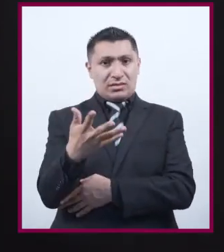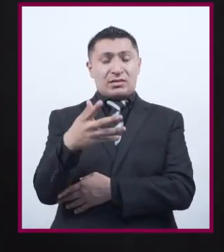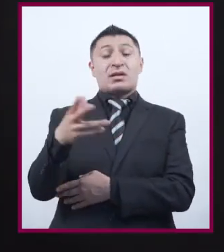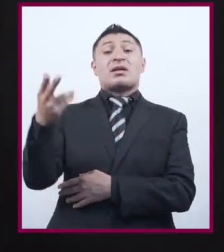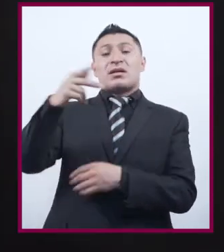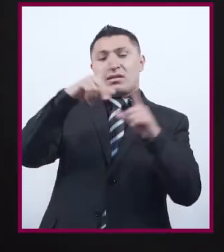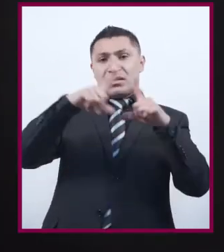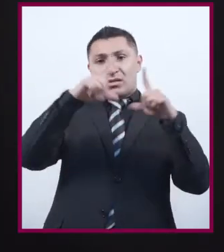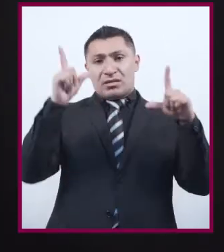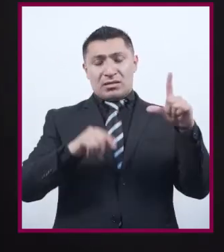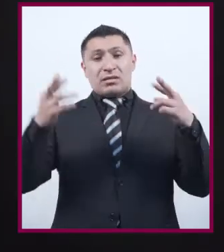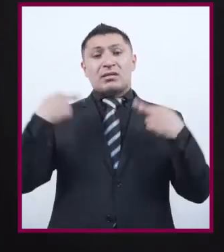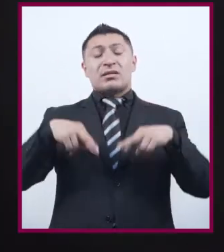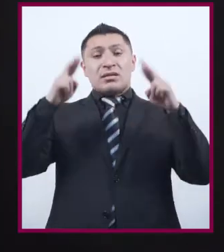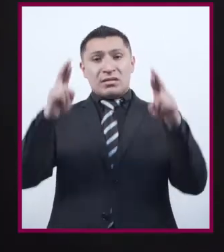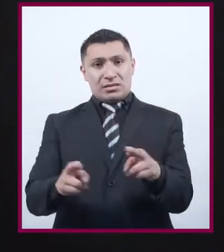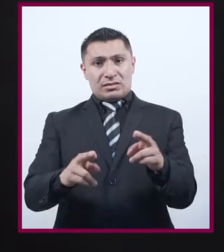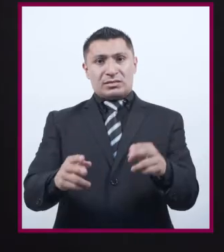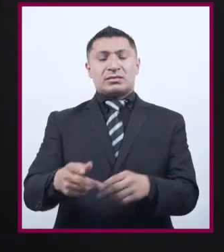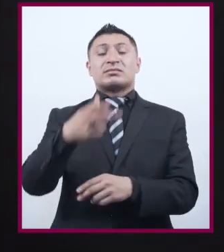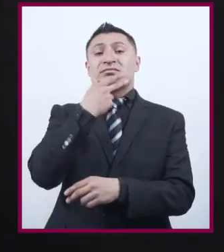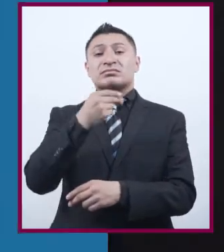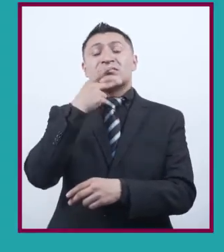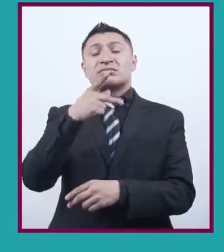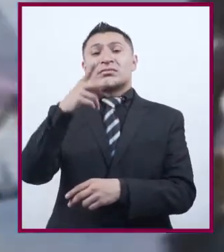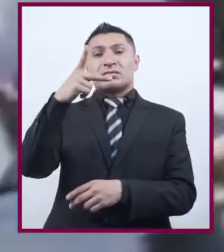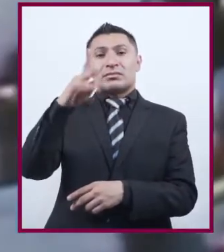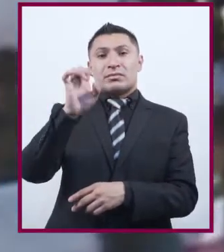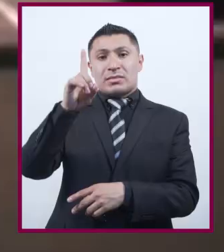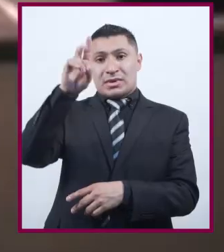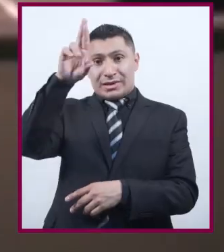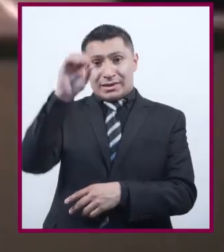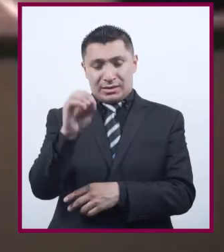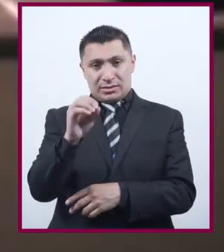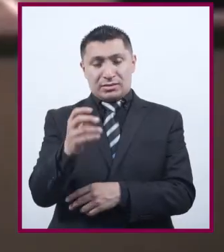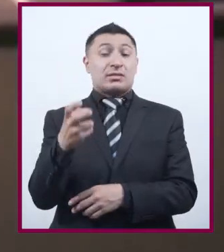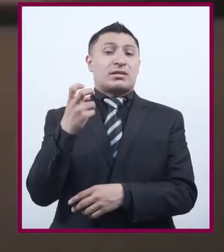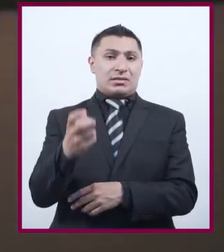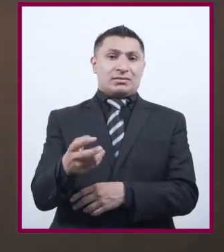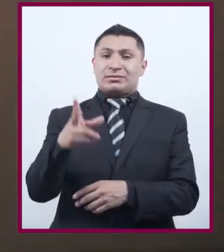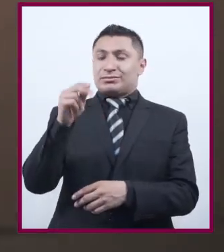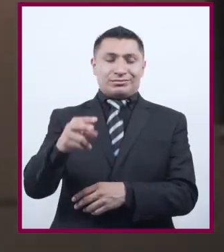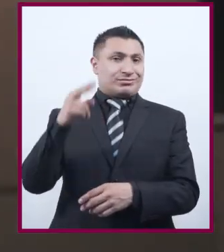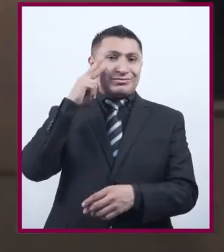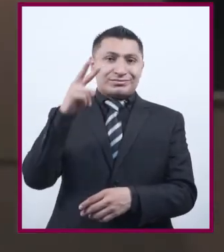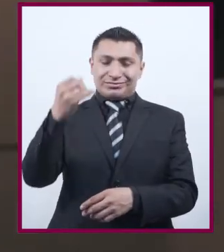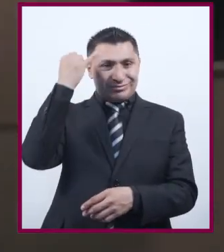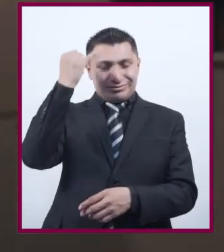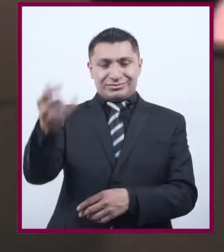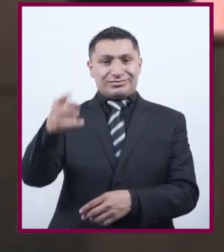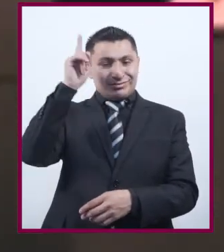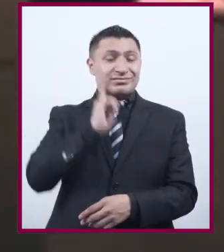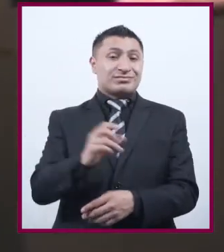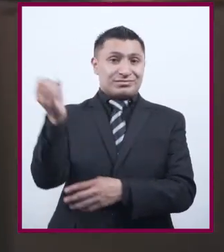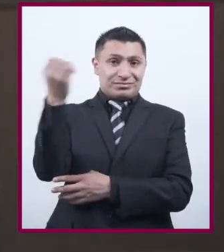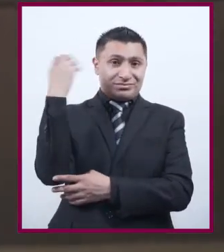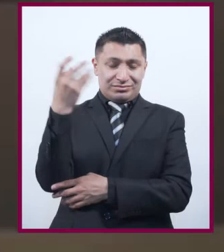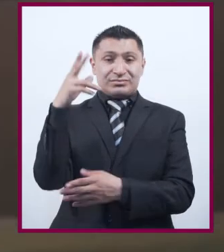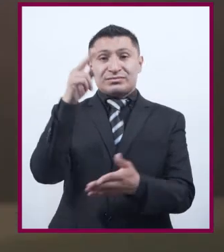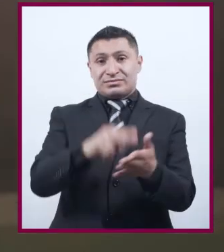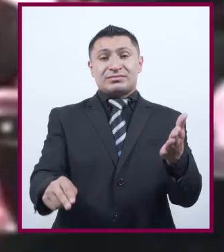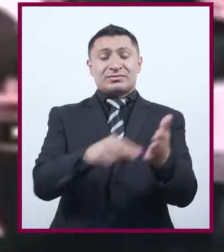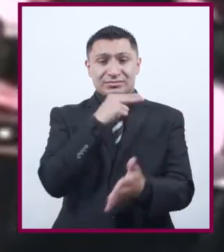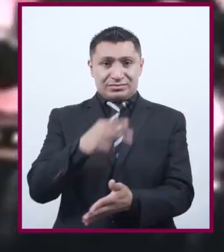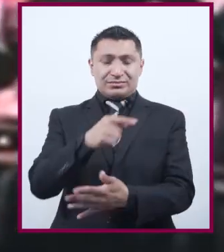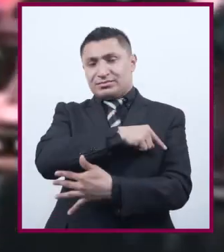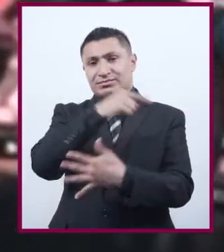estuvo representado por el procurador Pedro Ojeda Paullada. Sin la visión de la mujer mexicana en esta conferencia, se aprobaron, entre